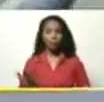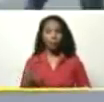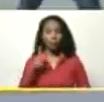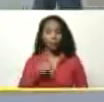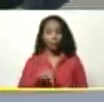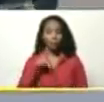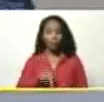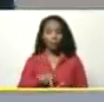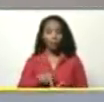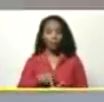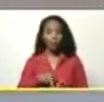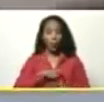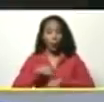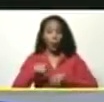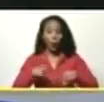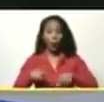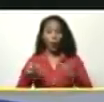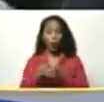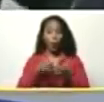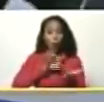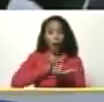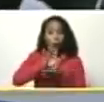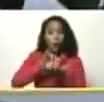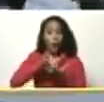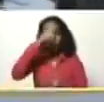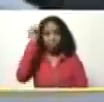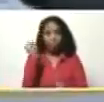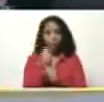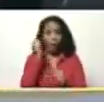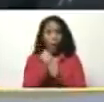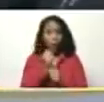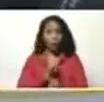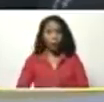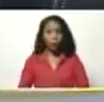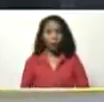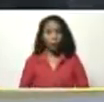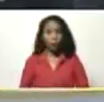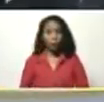miembros del Comando Estratégico Operacional.